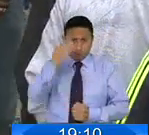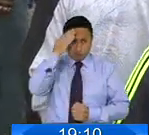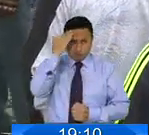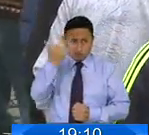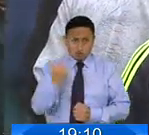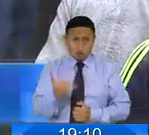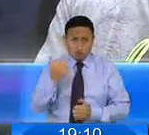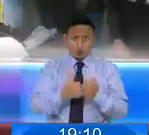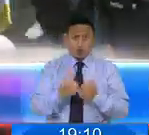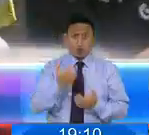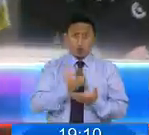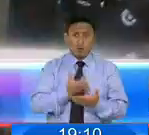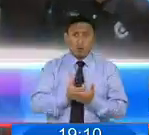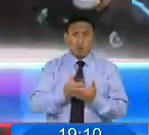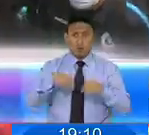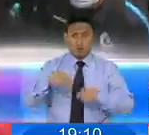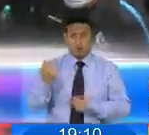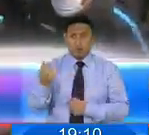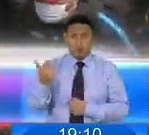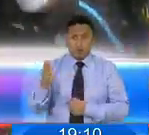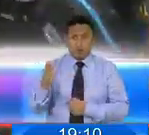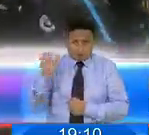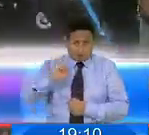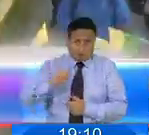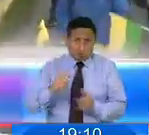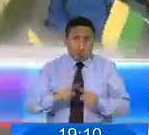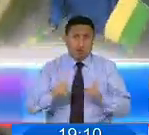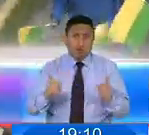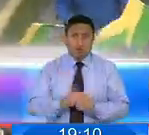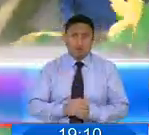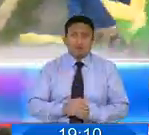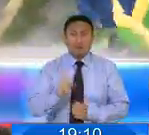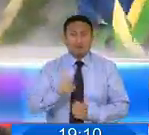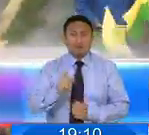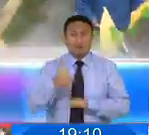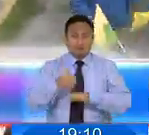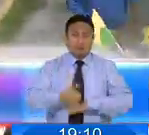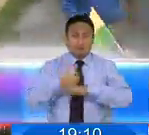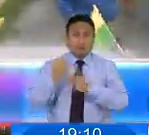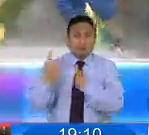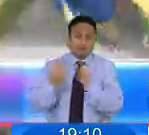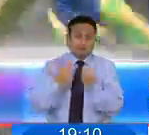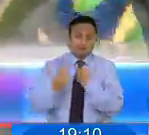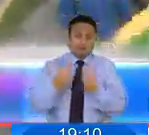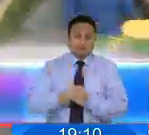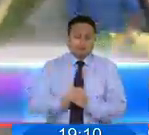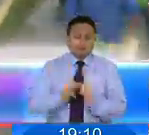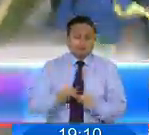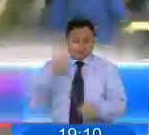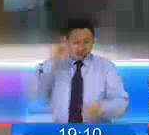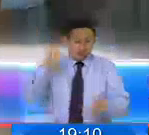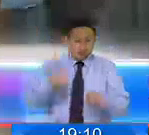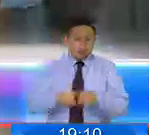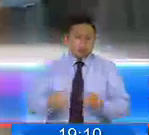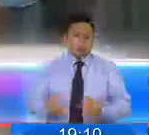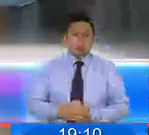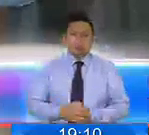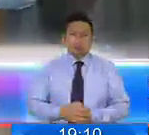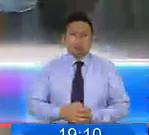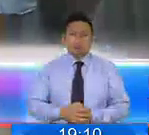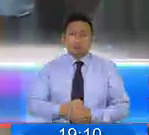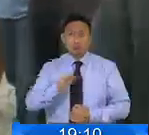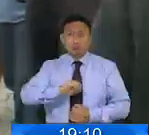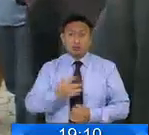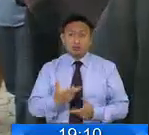crisis económica y la escasez de recursos en el país. Por ello buscan dialogar con las autoridades y buscar acuerdos. Podemos sentarnos